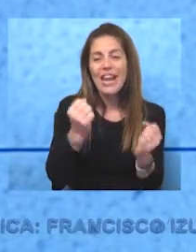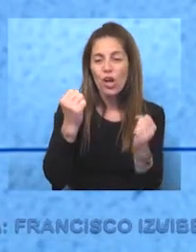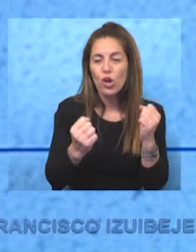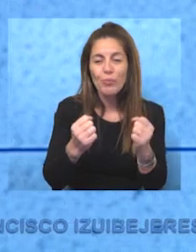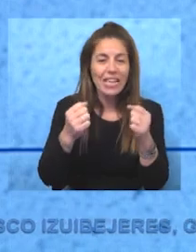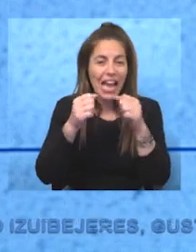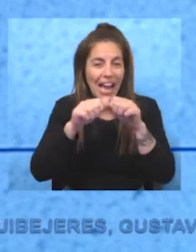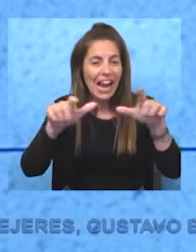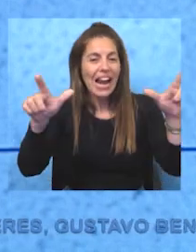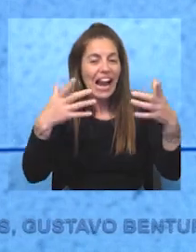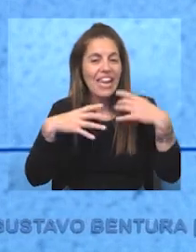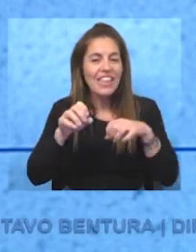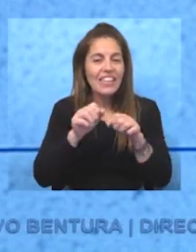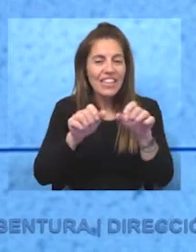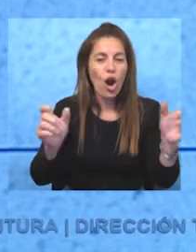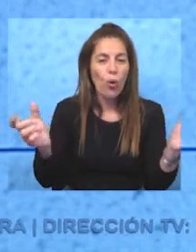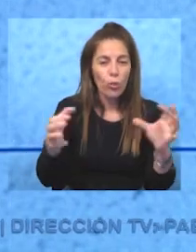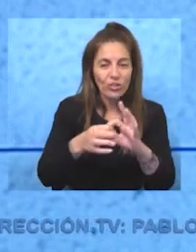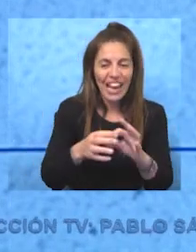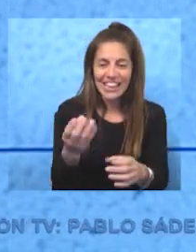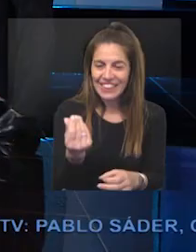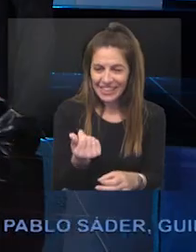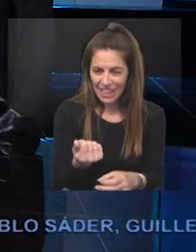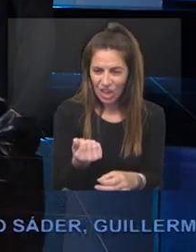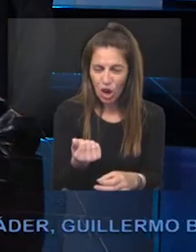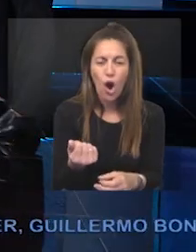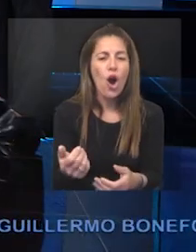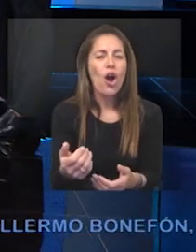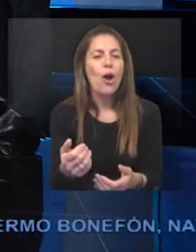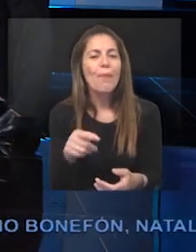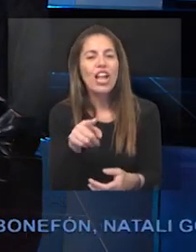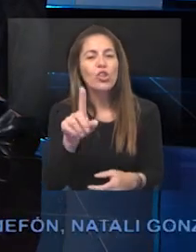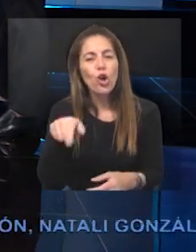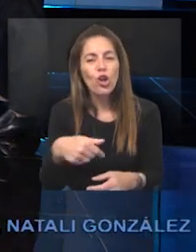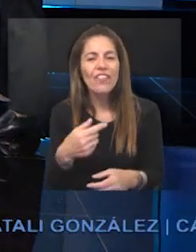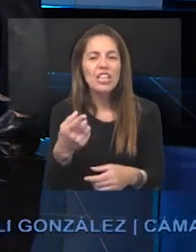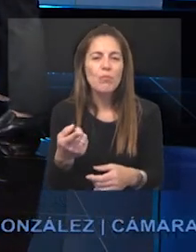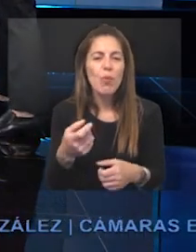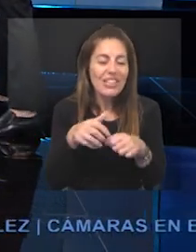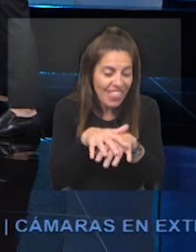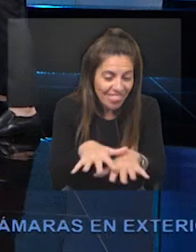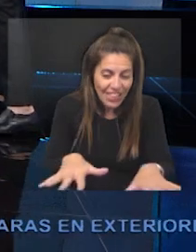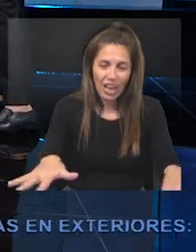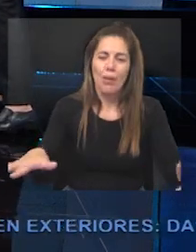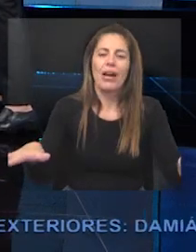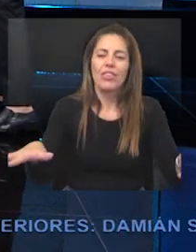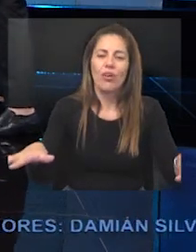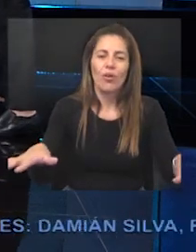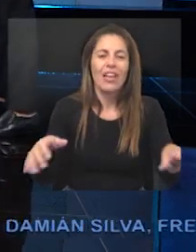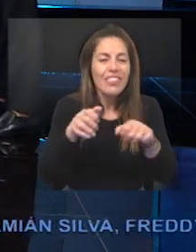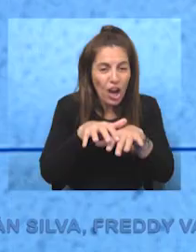ganaría juntar la plata generar toda esa plata para todo lo que venimos juntando va a ser derramado del